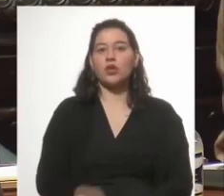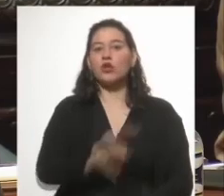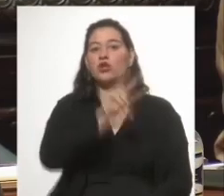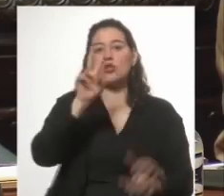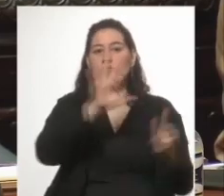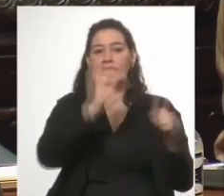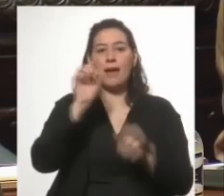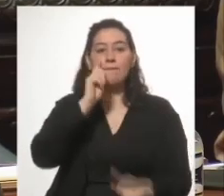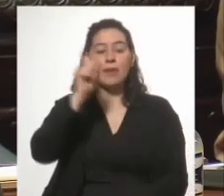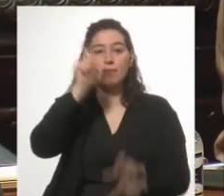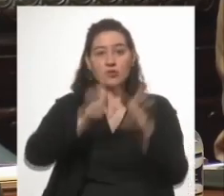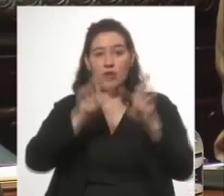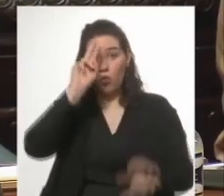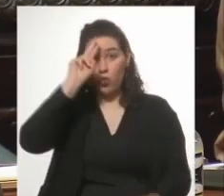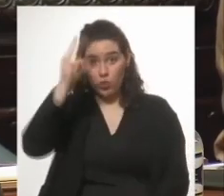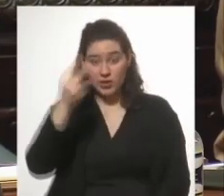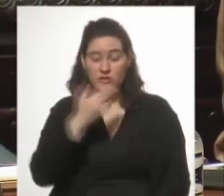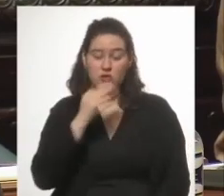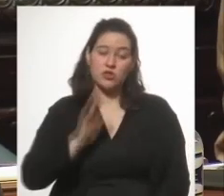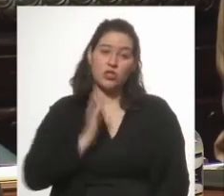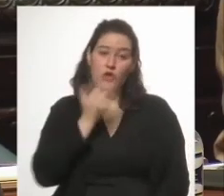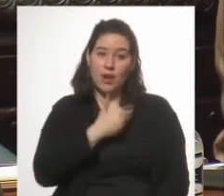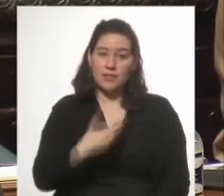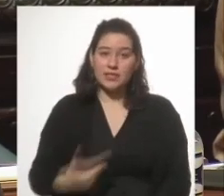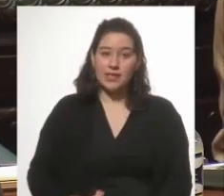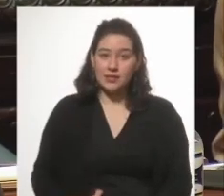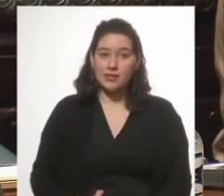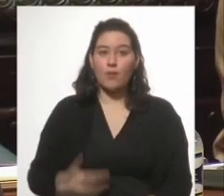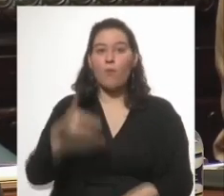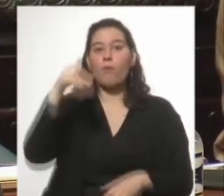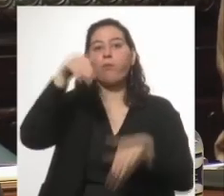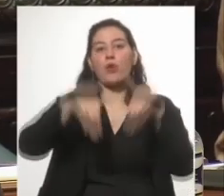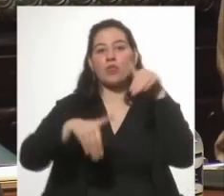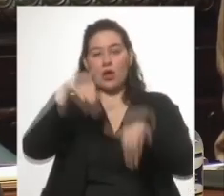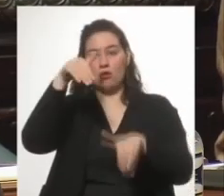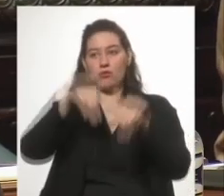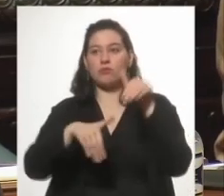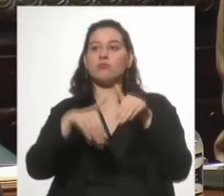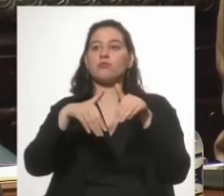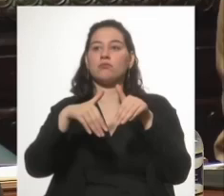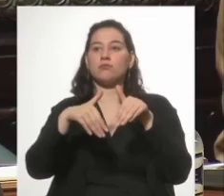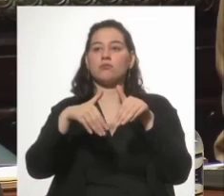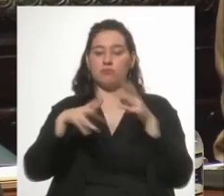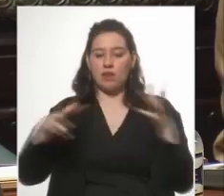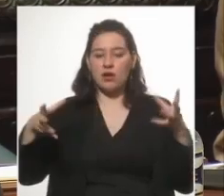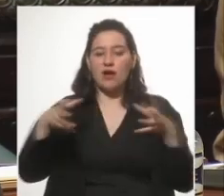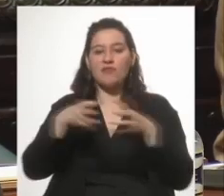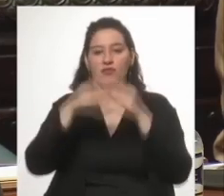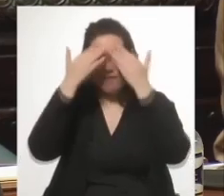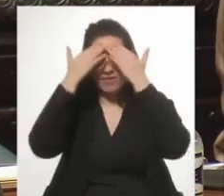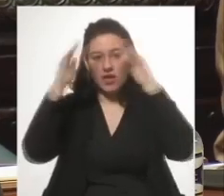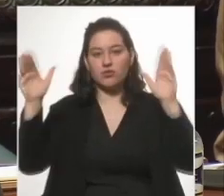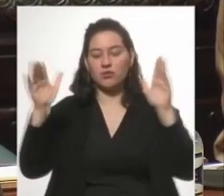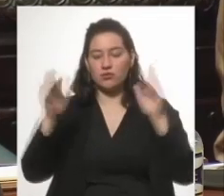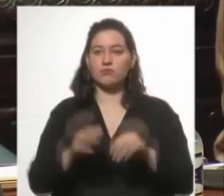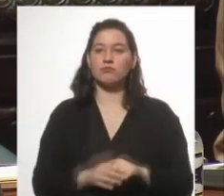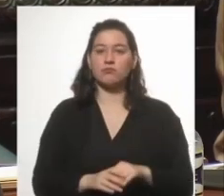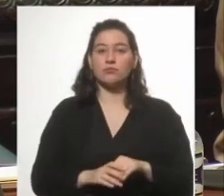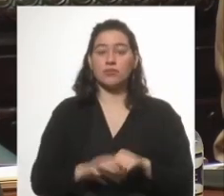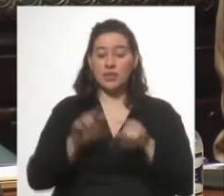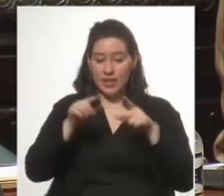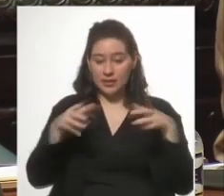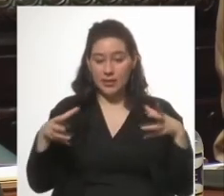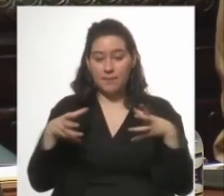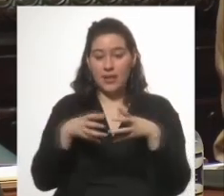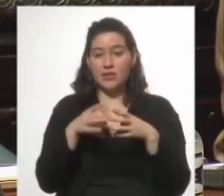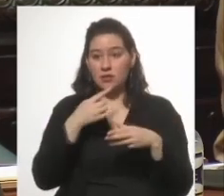270.000 uruguayos, señora Presidente, votaron por Cabildo Abierto. Y este